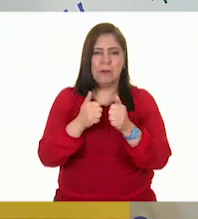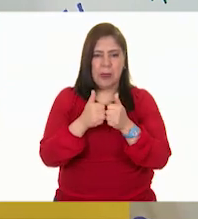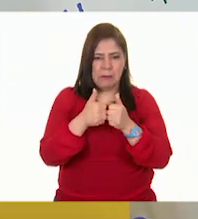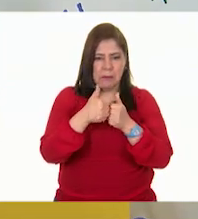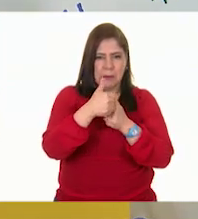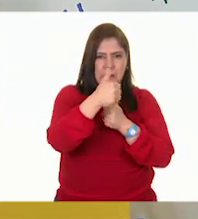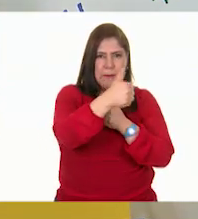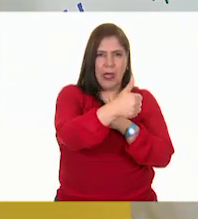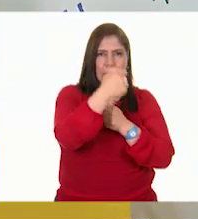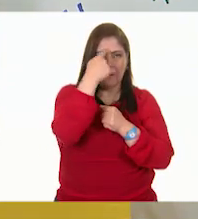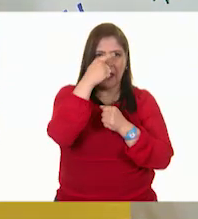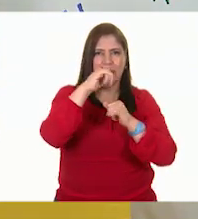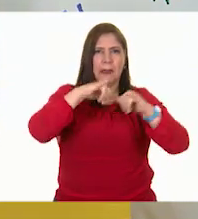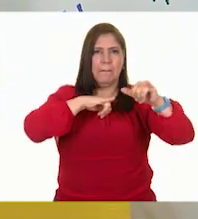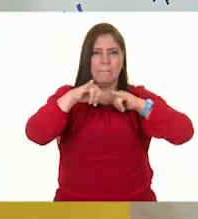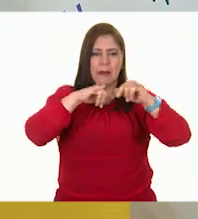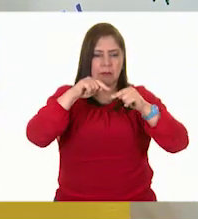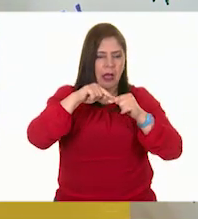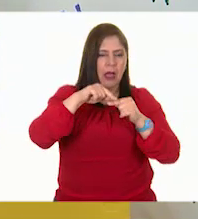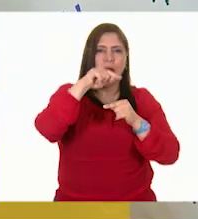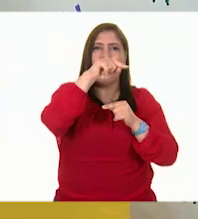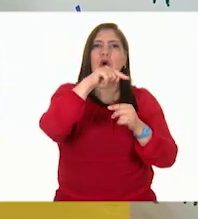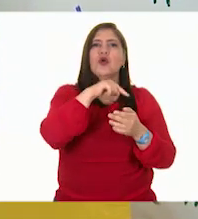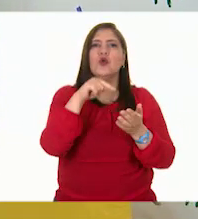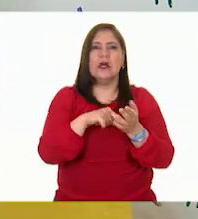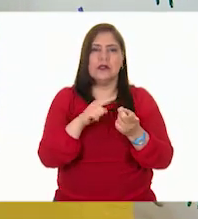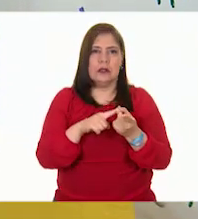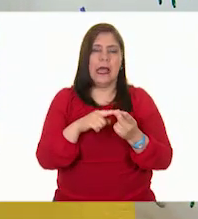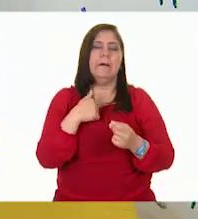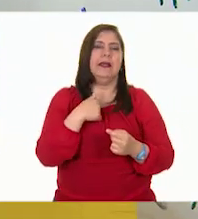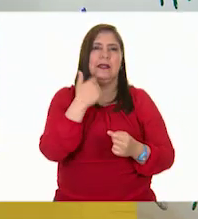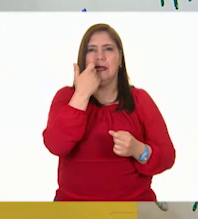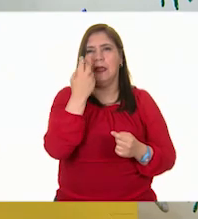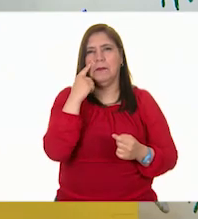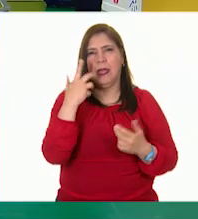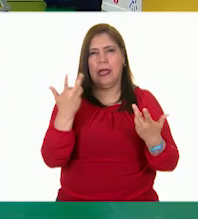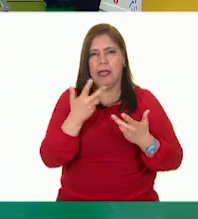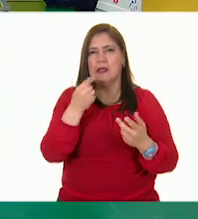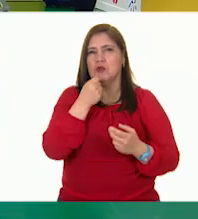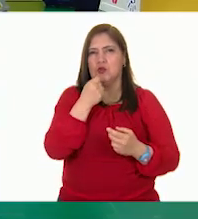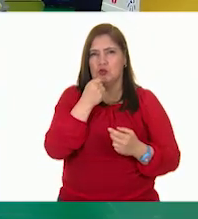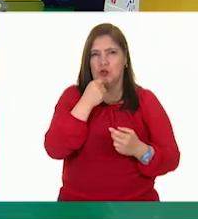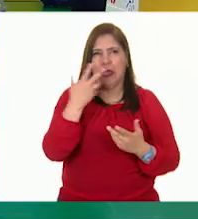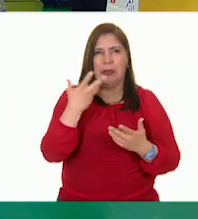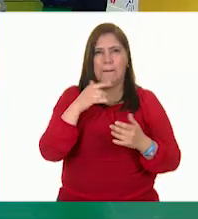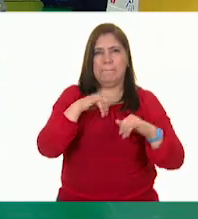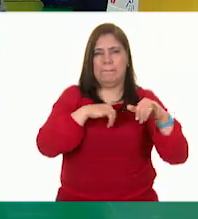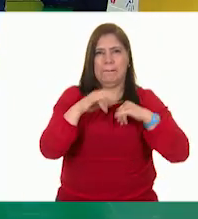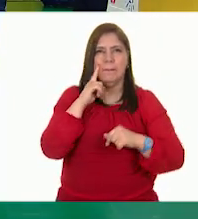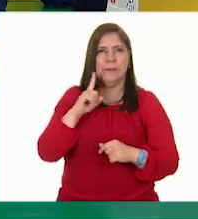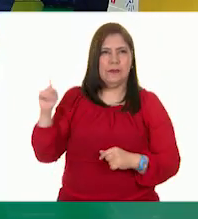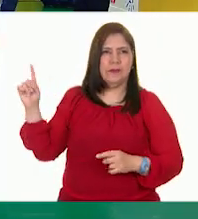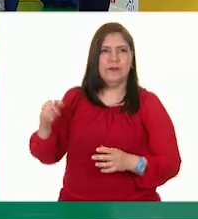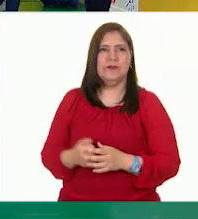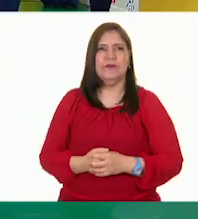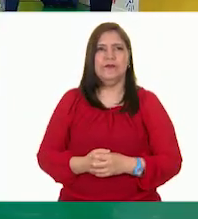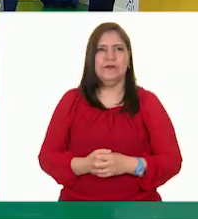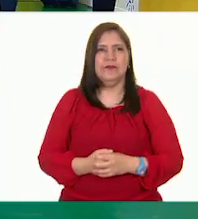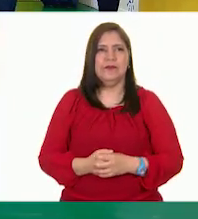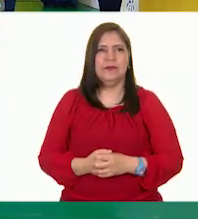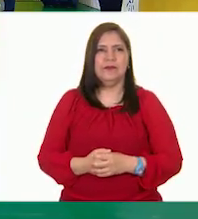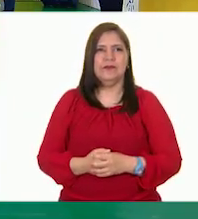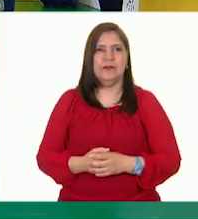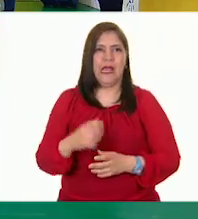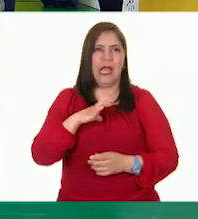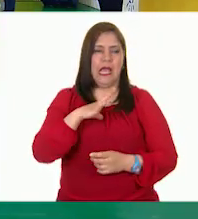niño en el mapa. A ver, Pili. A ver, entonces yo quiero hacer ese trayecto de el niño en el mapa, maestra. Aquí tenemos